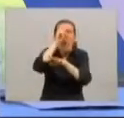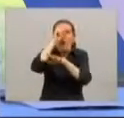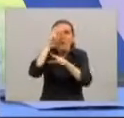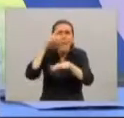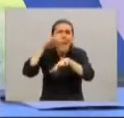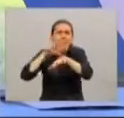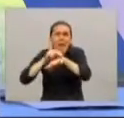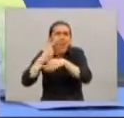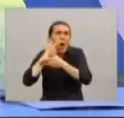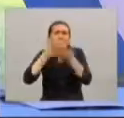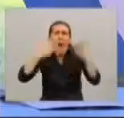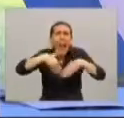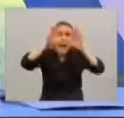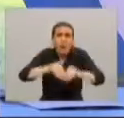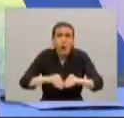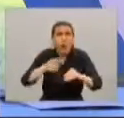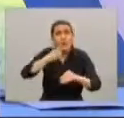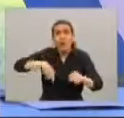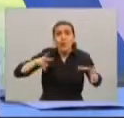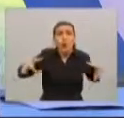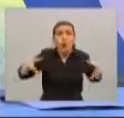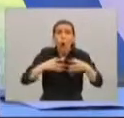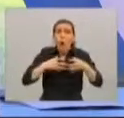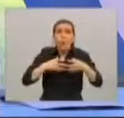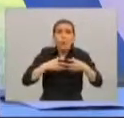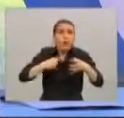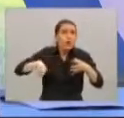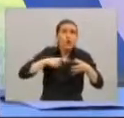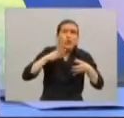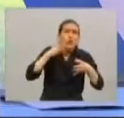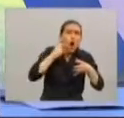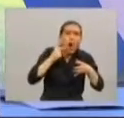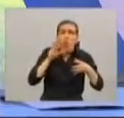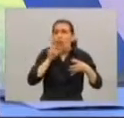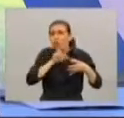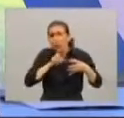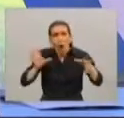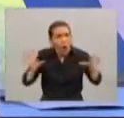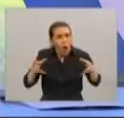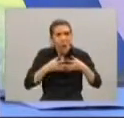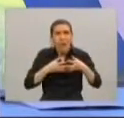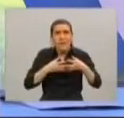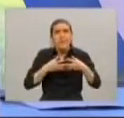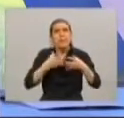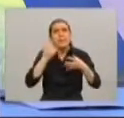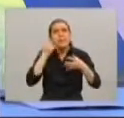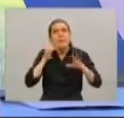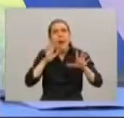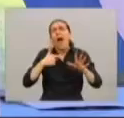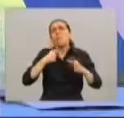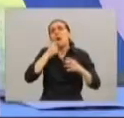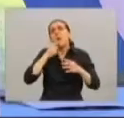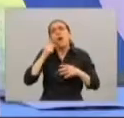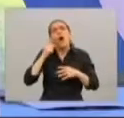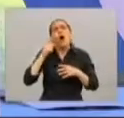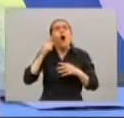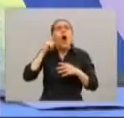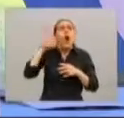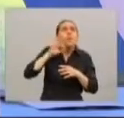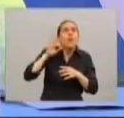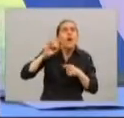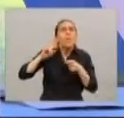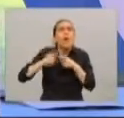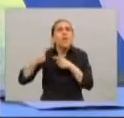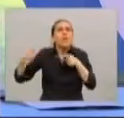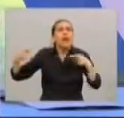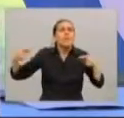día. Obviamente que, es decir, si fuera solamente un problema infectológico, está fuera de discusión que habría que hacer una cuarentena. Pero es